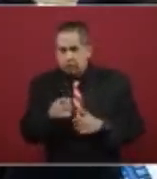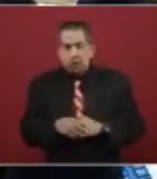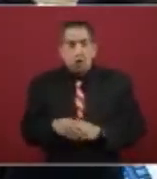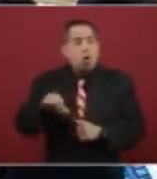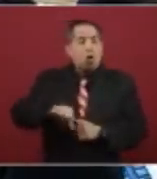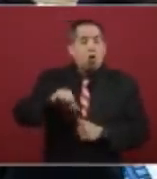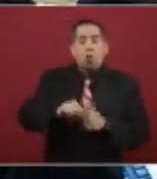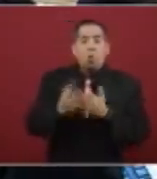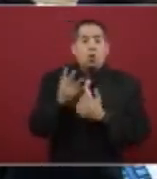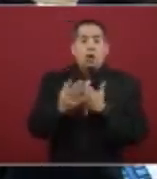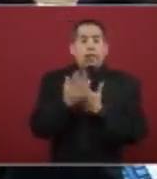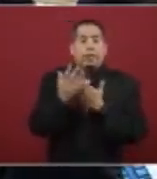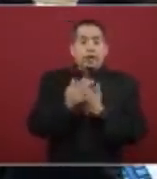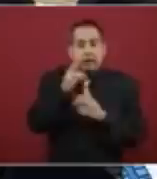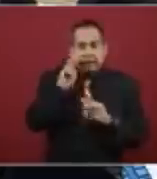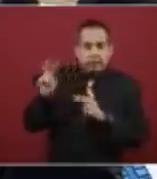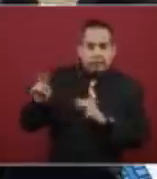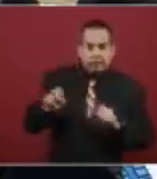4 de la mañana.